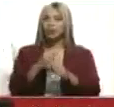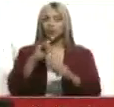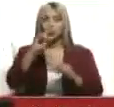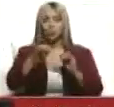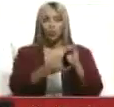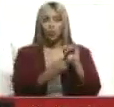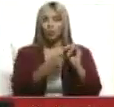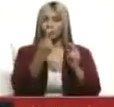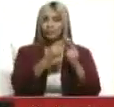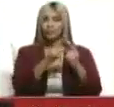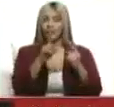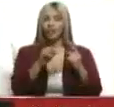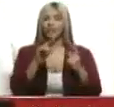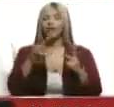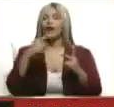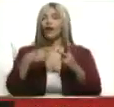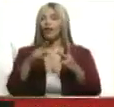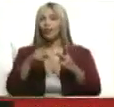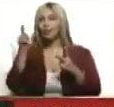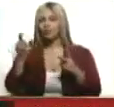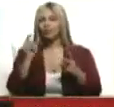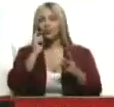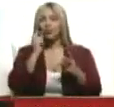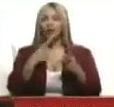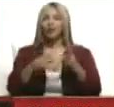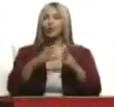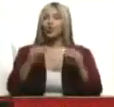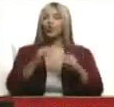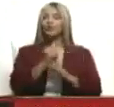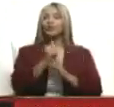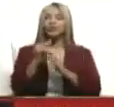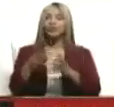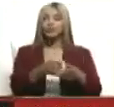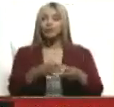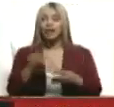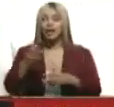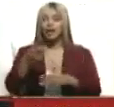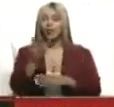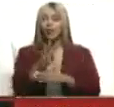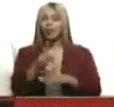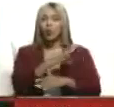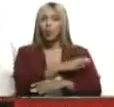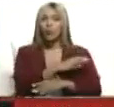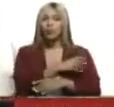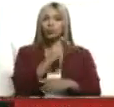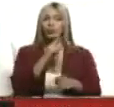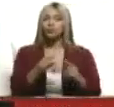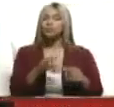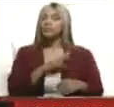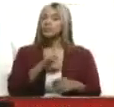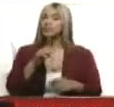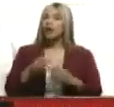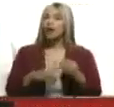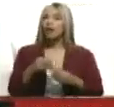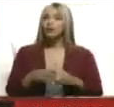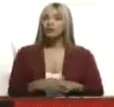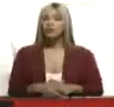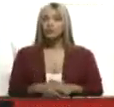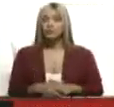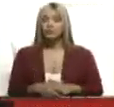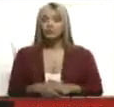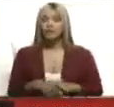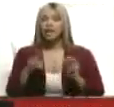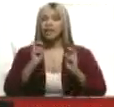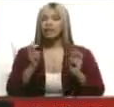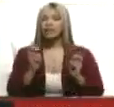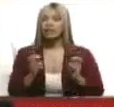Guaidó, porque ahí está la señora Machado, ahí está todo el liderazgo del llamado G4 de la oposición, que directo o indirectamente recuerdan el tema